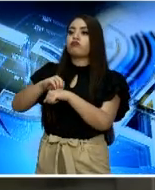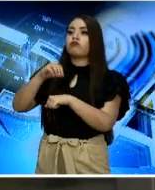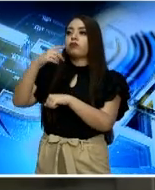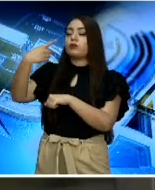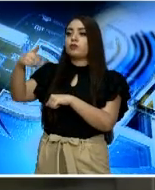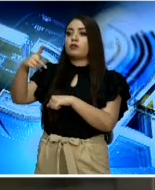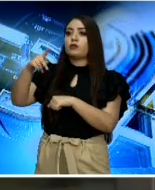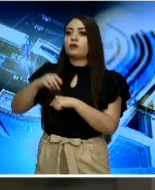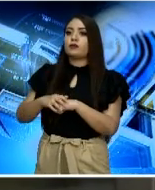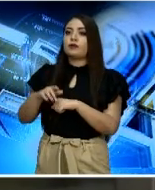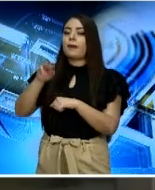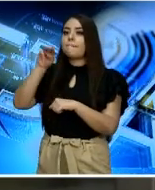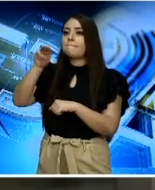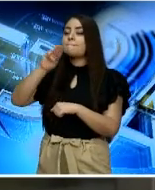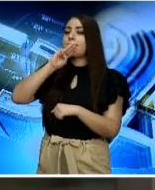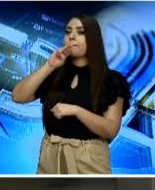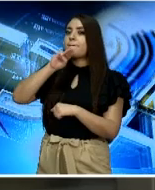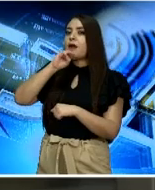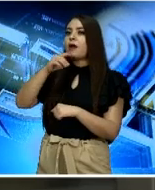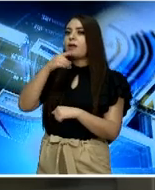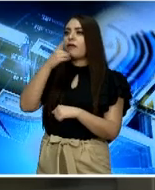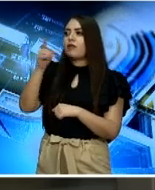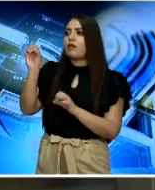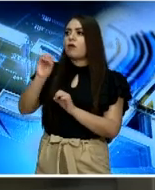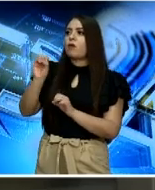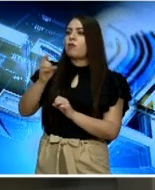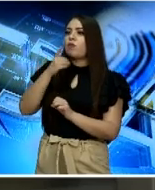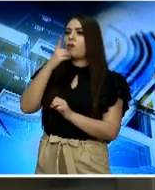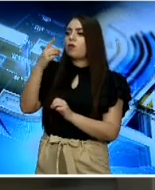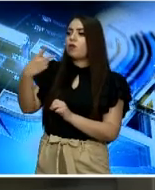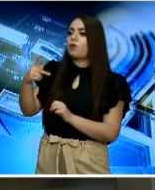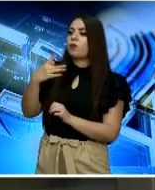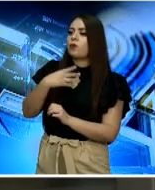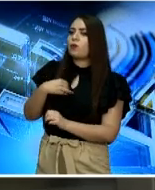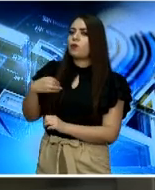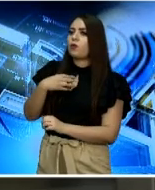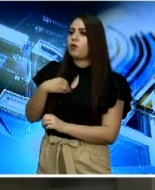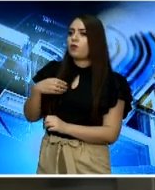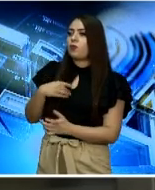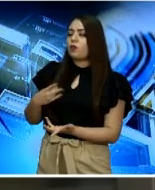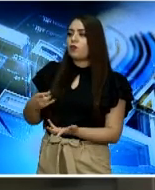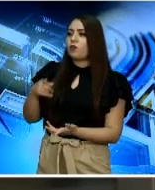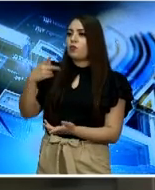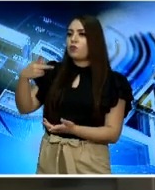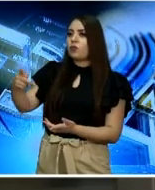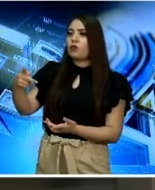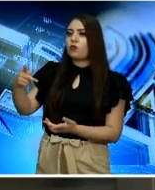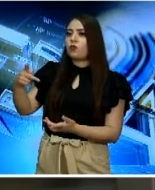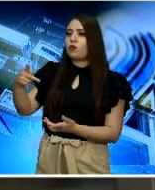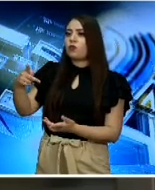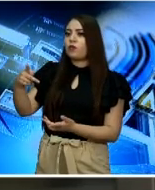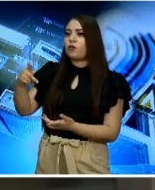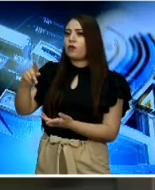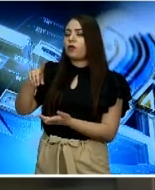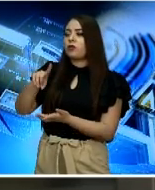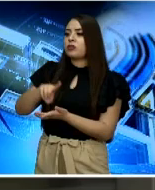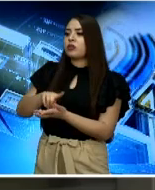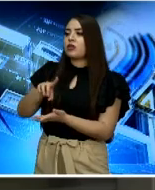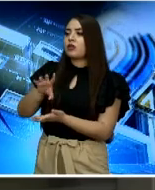madre, casi no menciona a su hijo menor, el cual por su estado de interdicción no puede por sí mismo